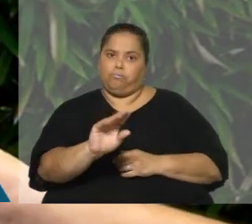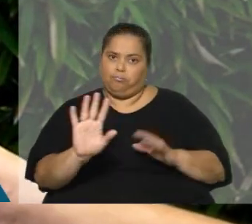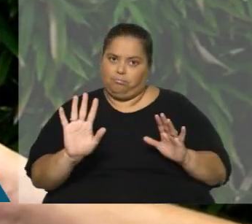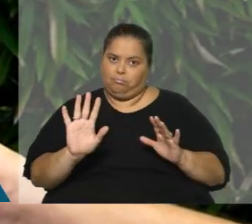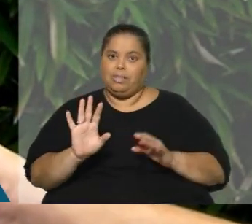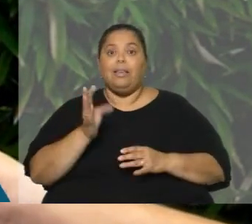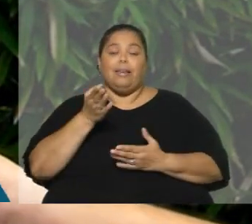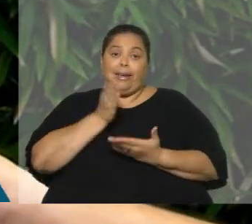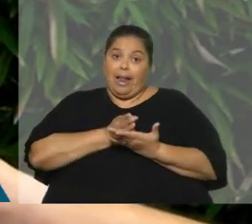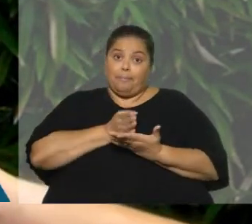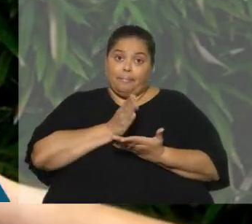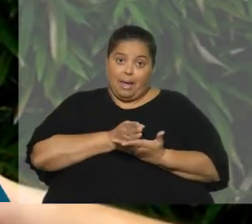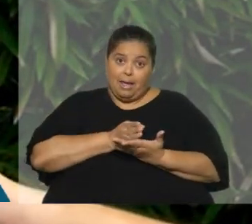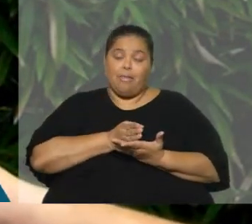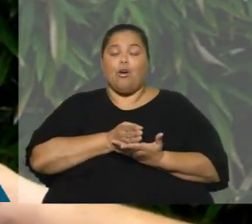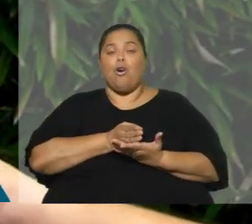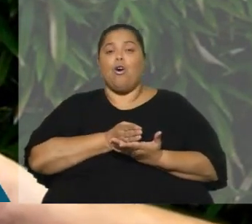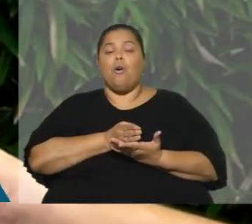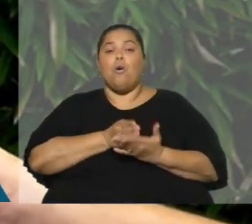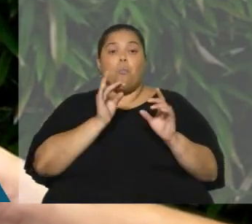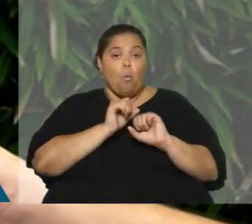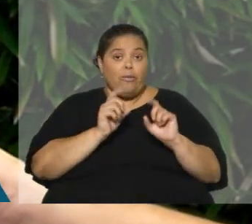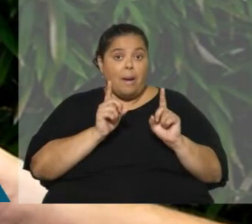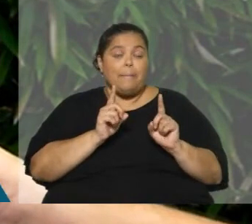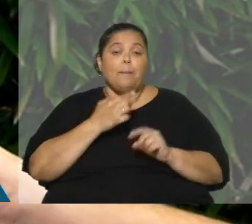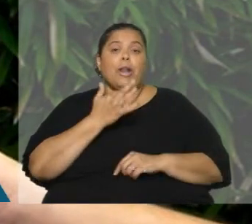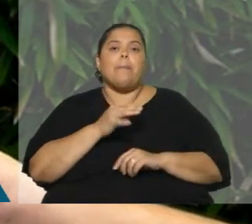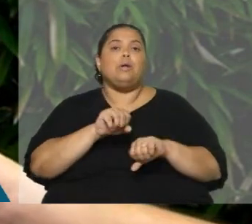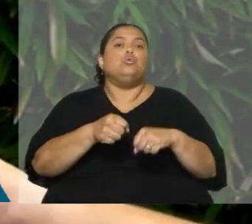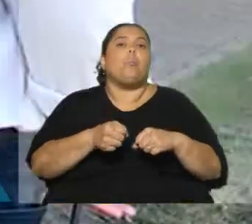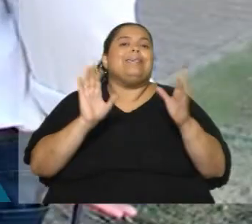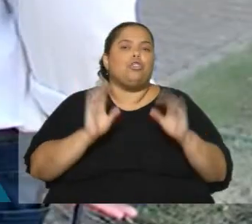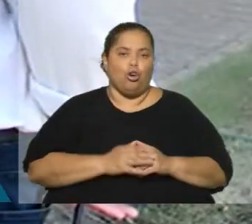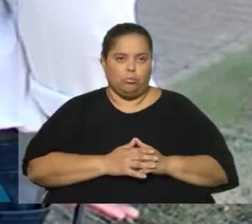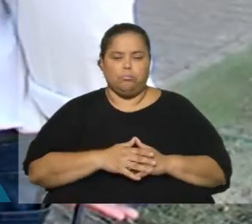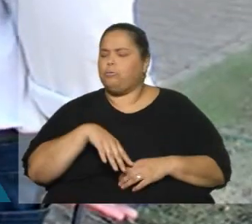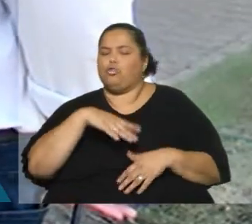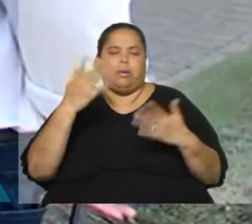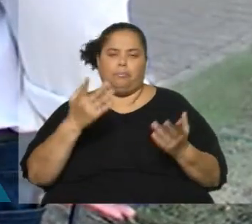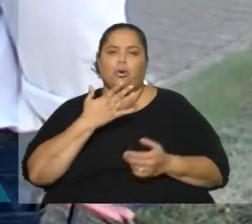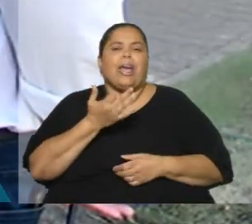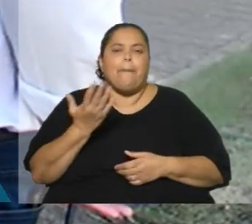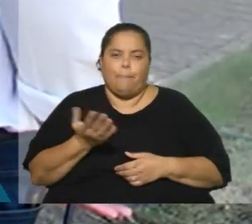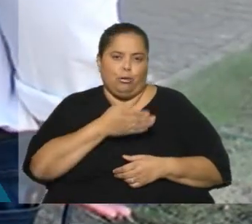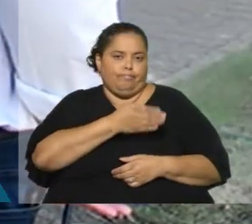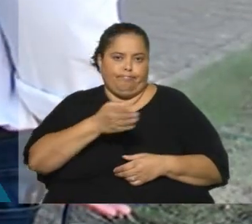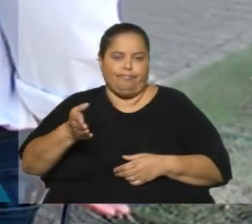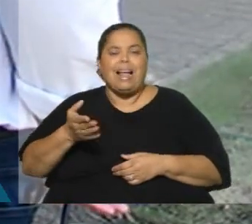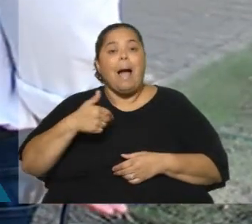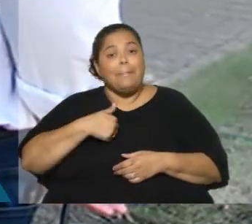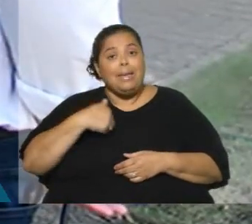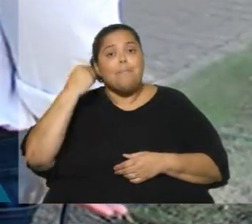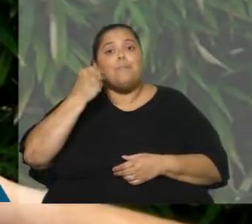medio, otras medidas como una suspensión, por ejemplo. A mí lo que me preocupa es cómo sale el